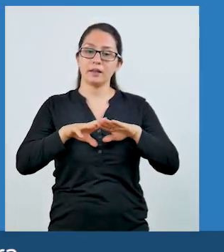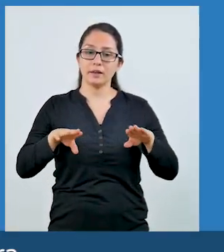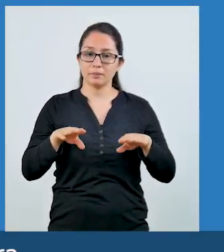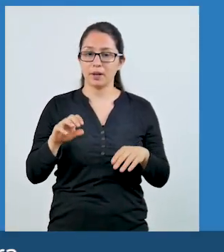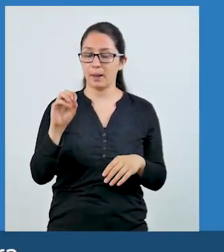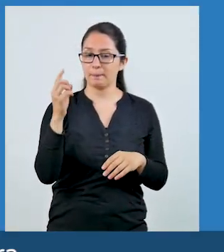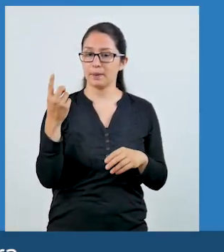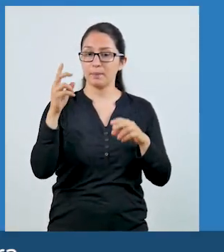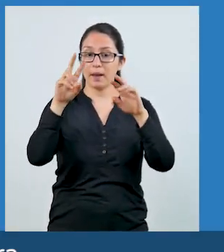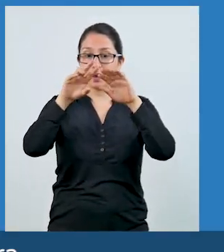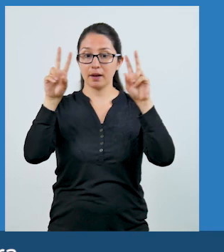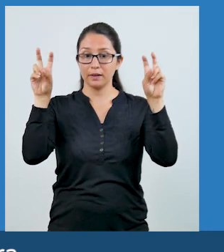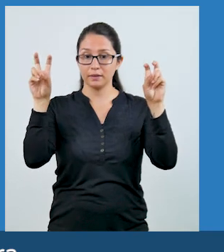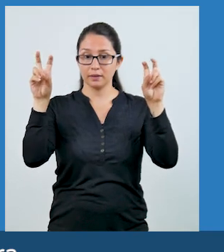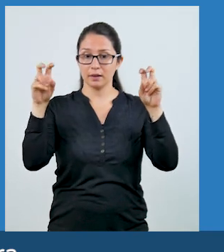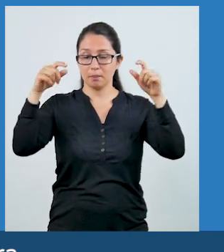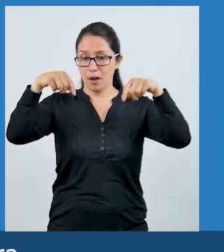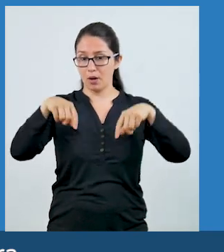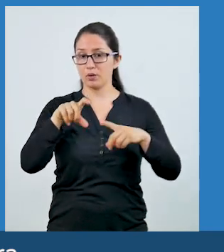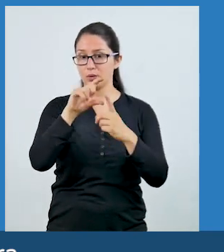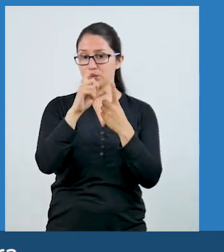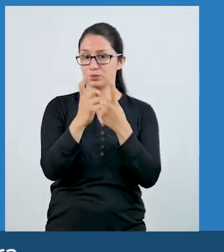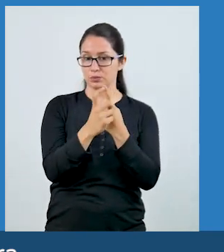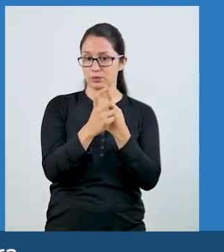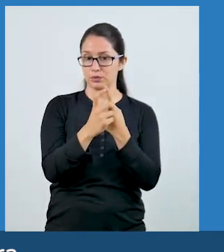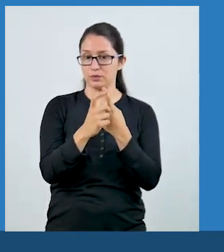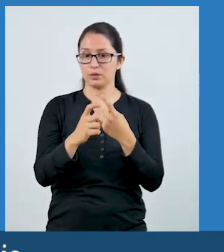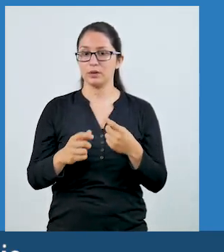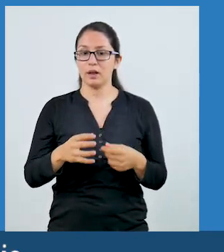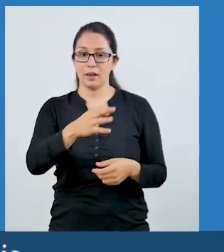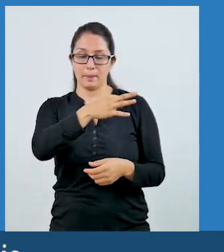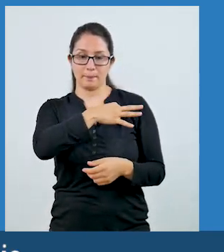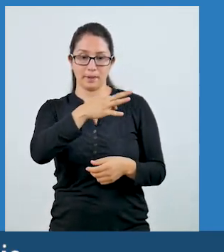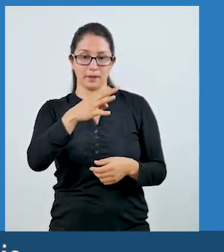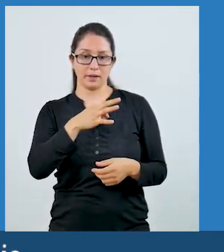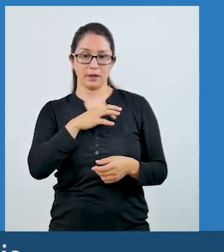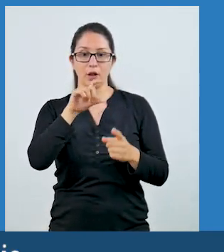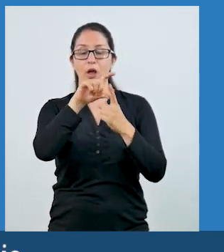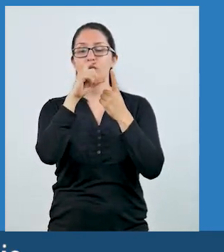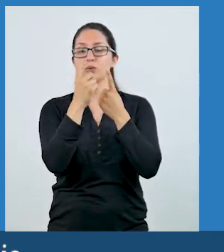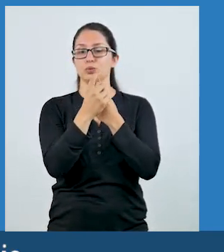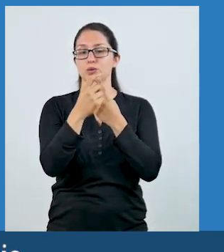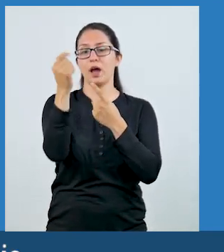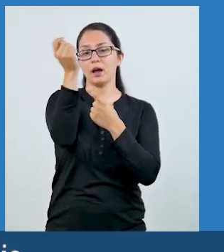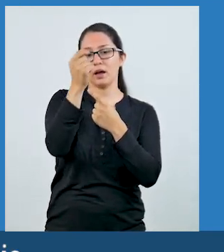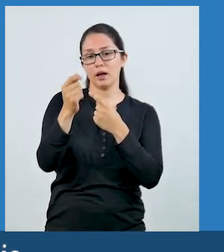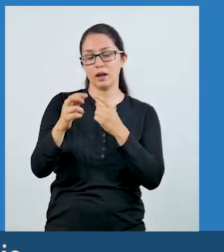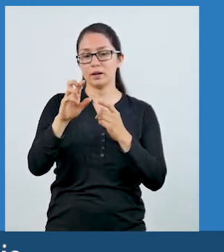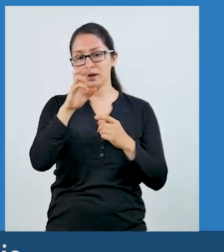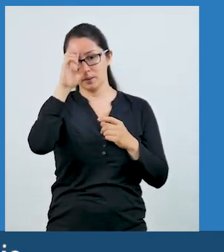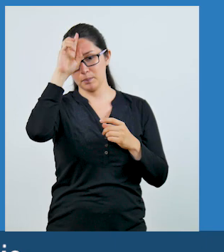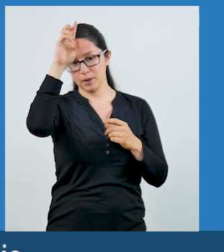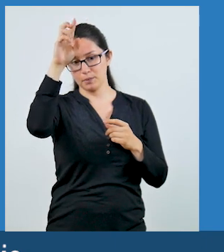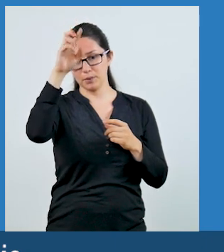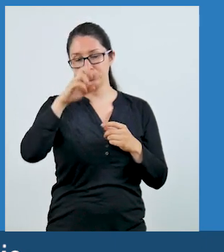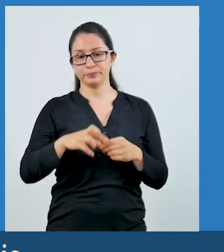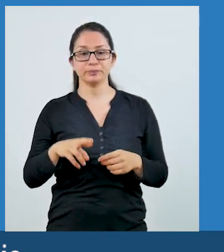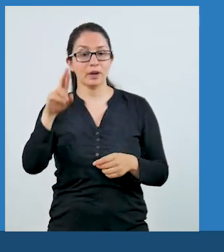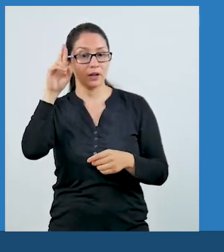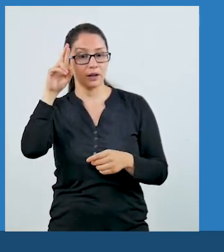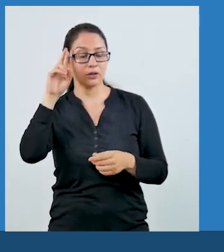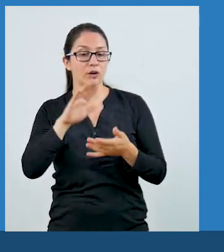manera, finalizamos el primer módulo de Ahora Cultura, iniciativa del Ministerio de las Culturas, las Artes y el